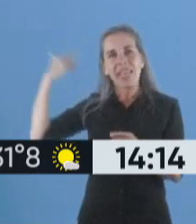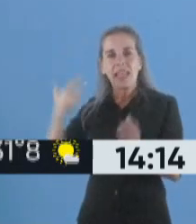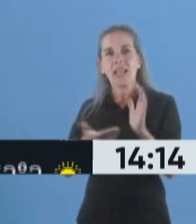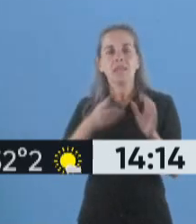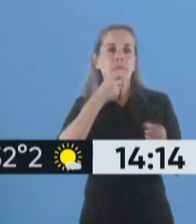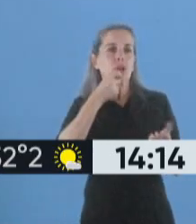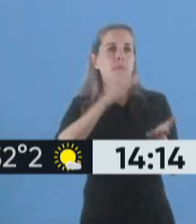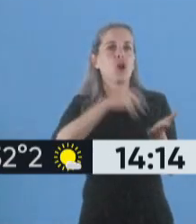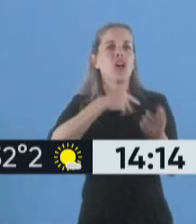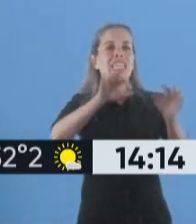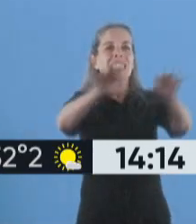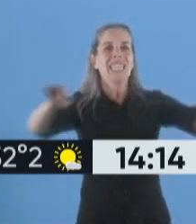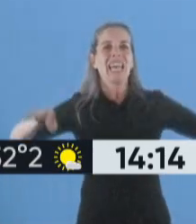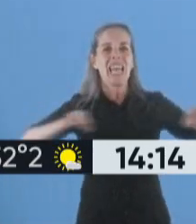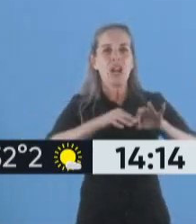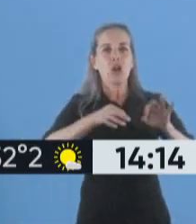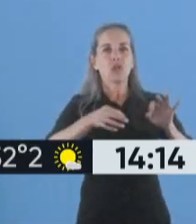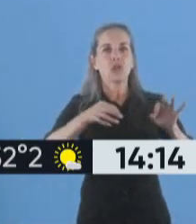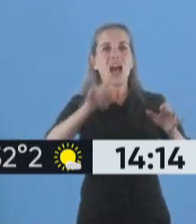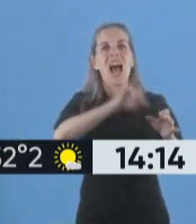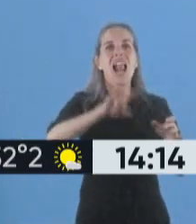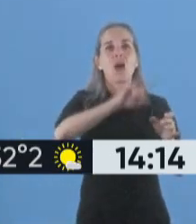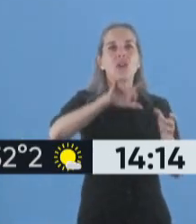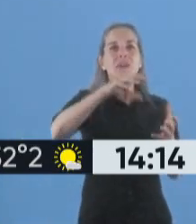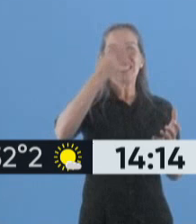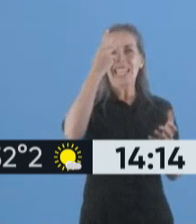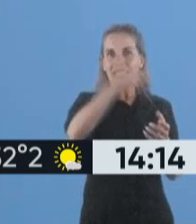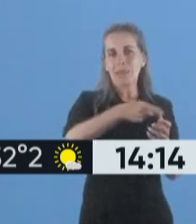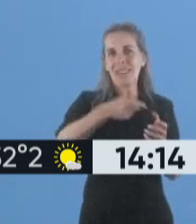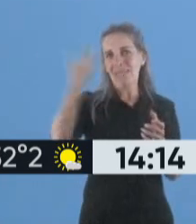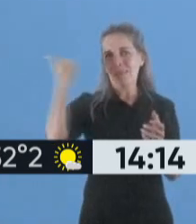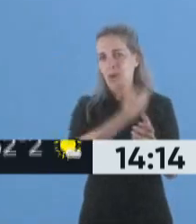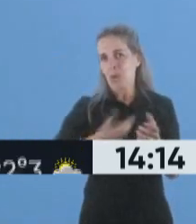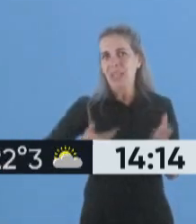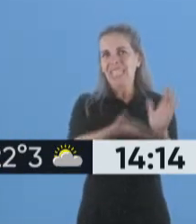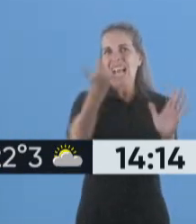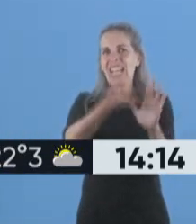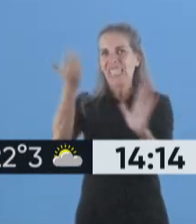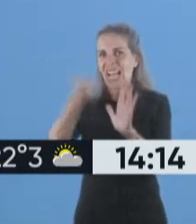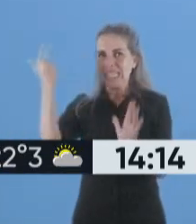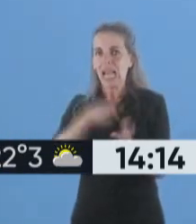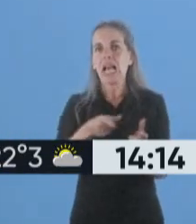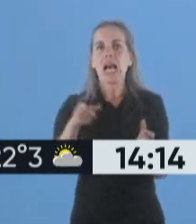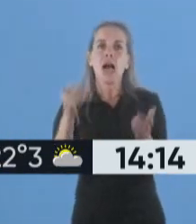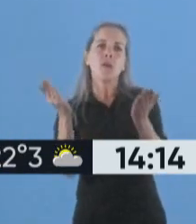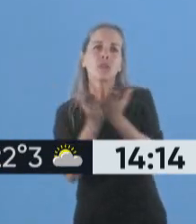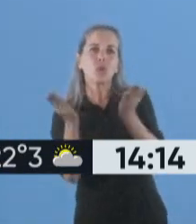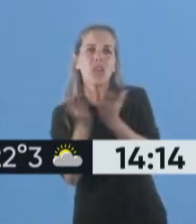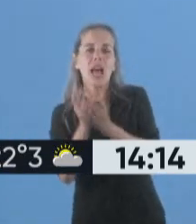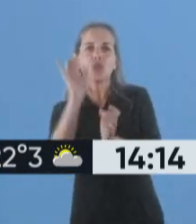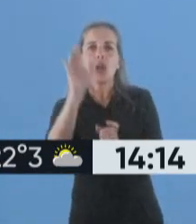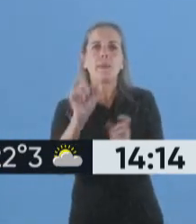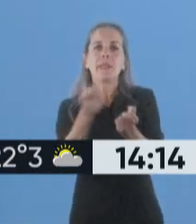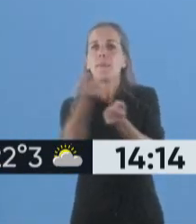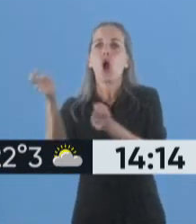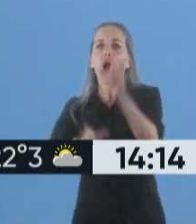terrenos a la Universidad de San Martín, donde estudiar era un privilegio para pocos, donde